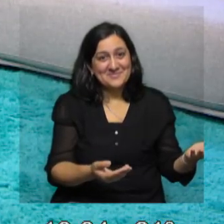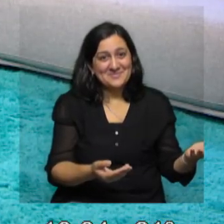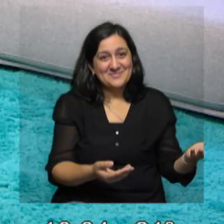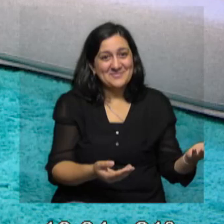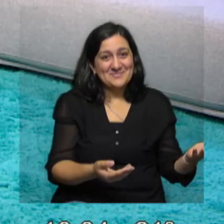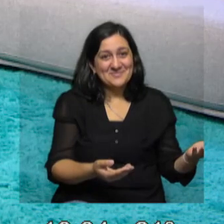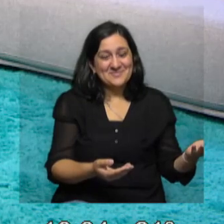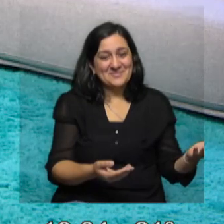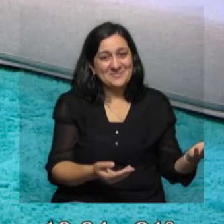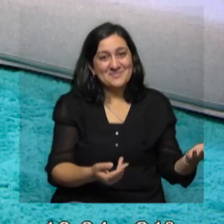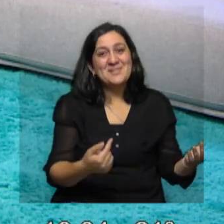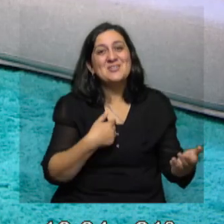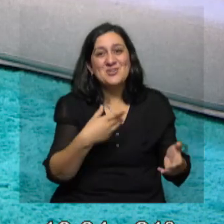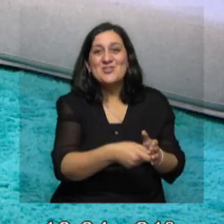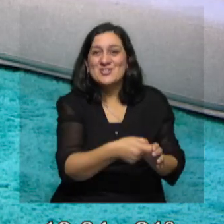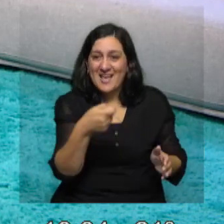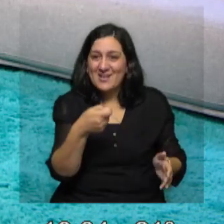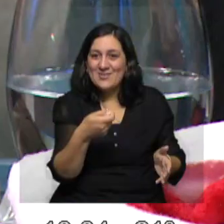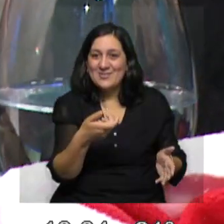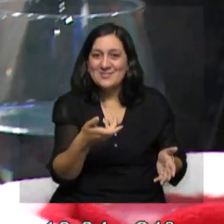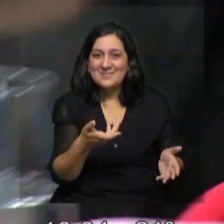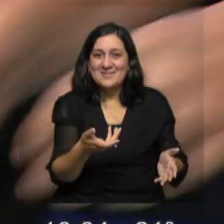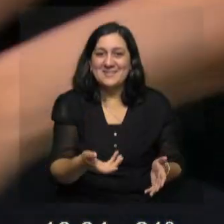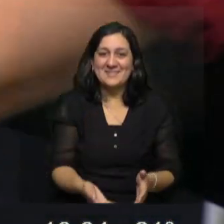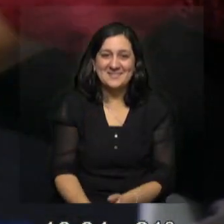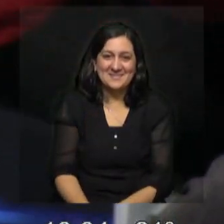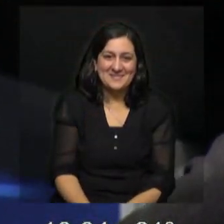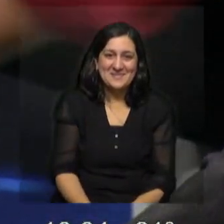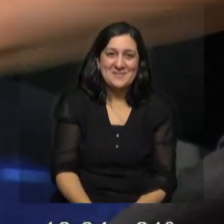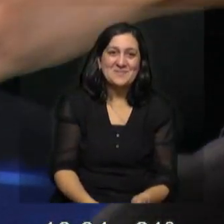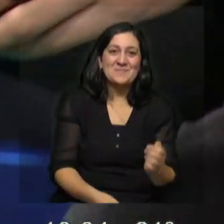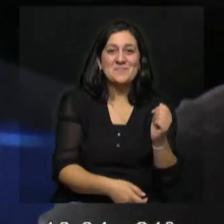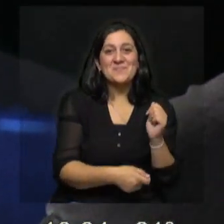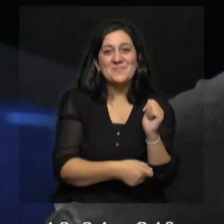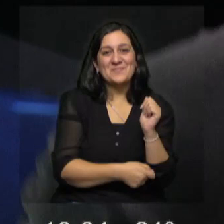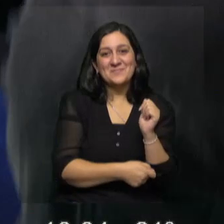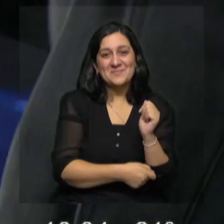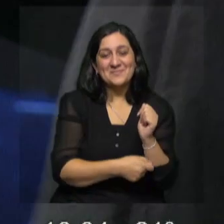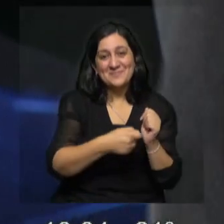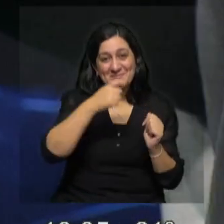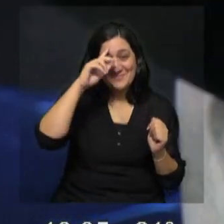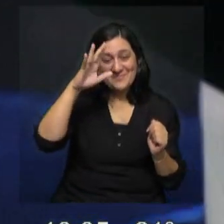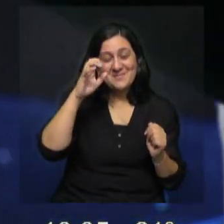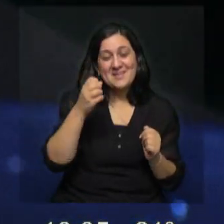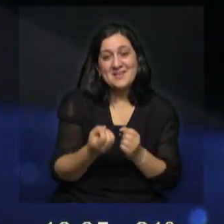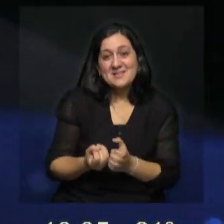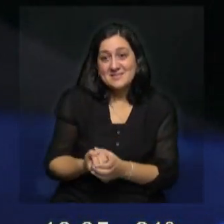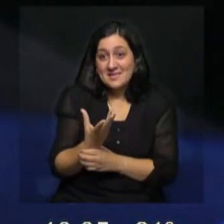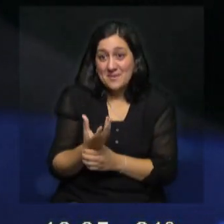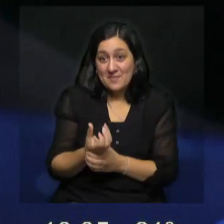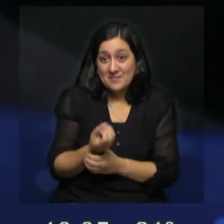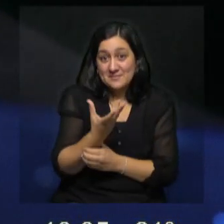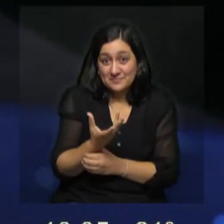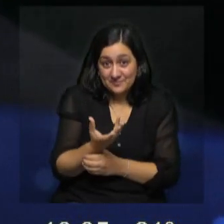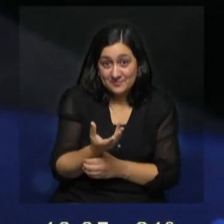Lo que pasa es que bueno, yo lo ahora saco. Está asignada. Yo pero lo vos, saco. Después, cuando viene con semen, vamos está. A decir. Semen se llama eso que eyaculamos. Claro,